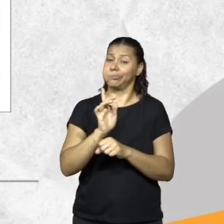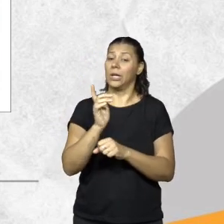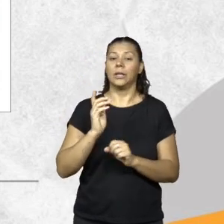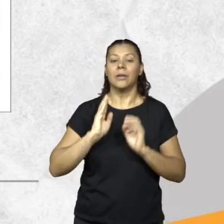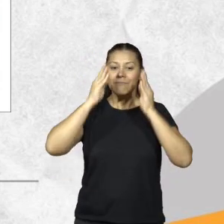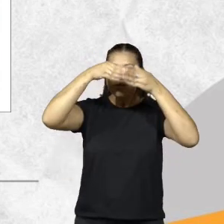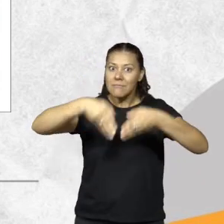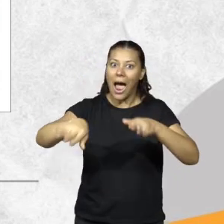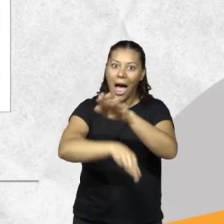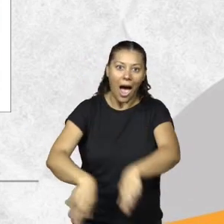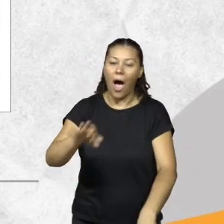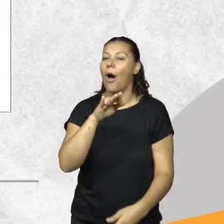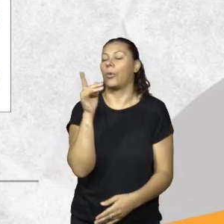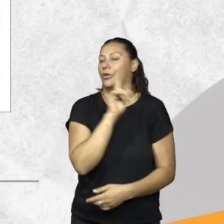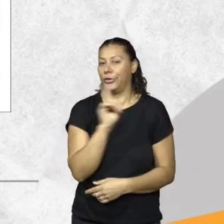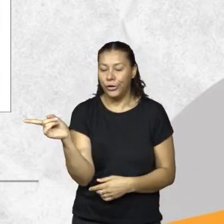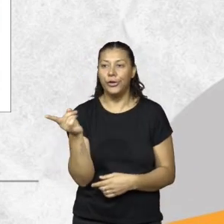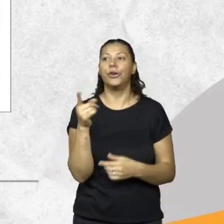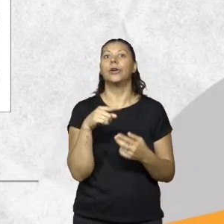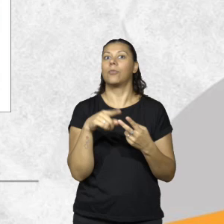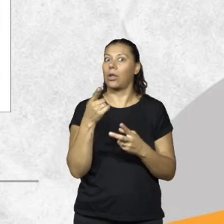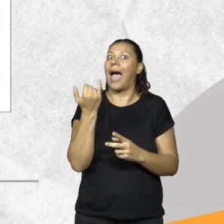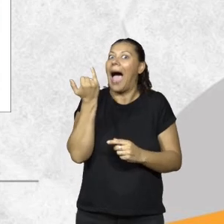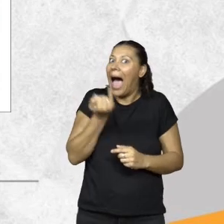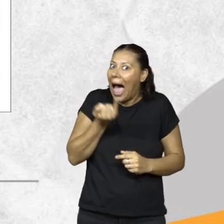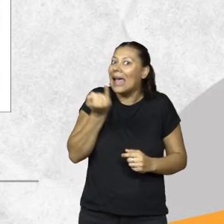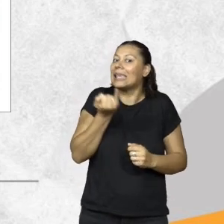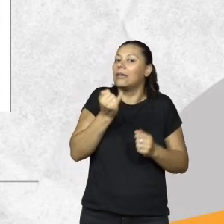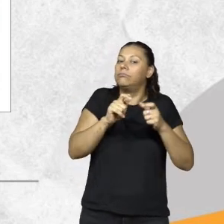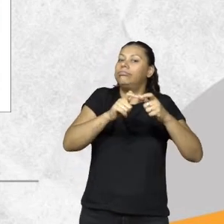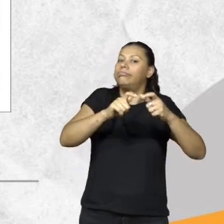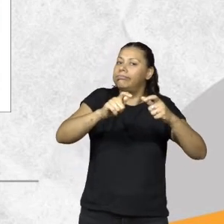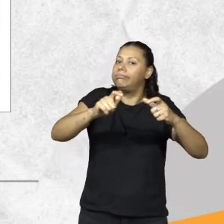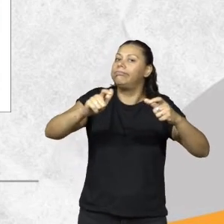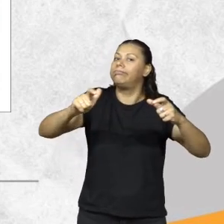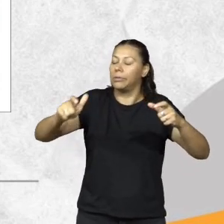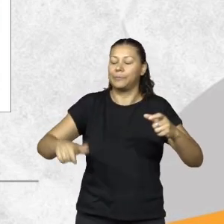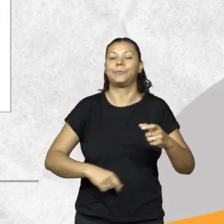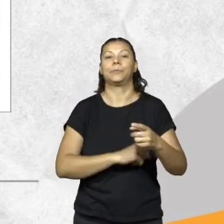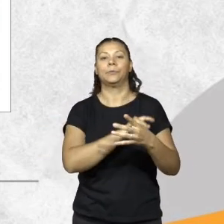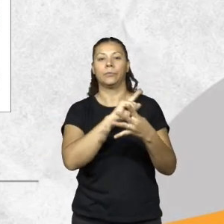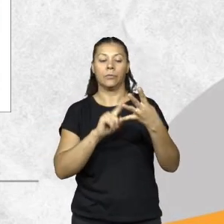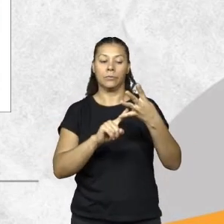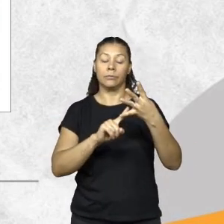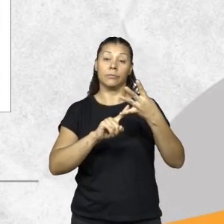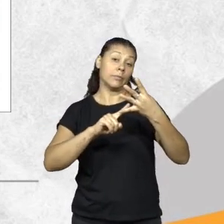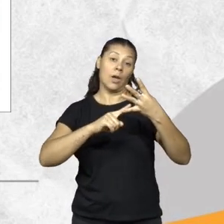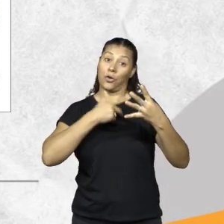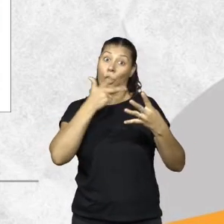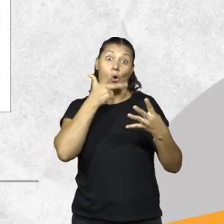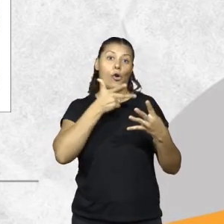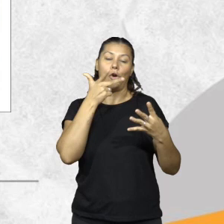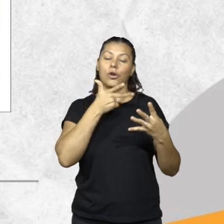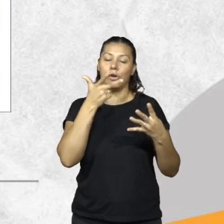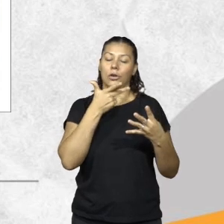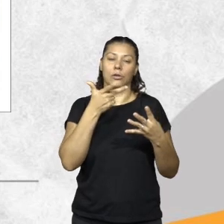haga inmersión, porque ya hay una floración en desarrollo. Y el nivel rojo ya es